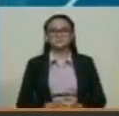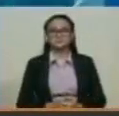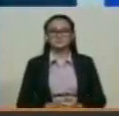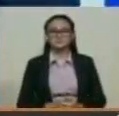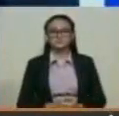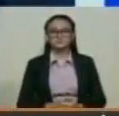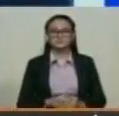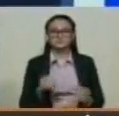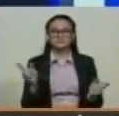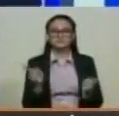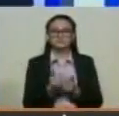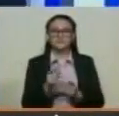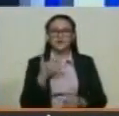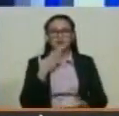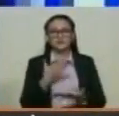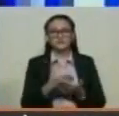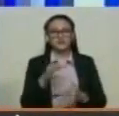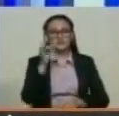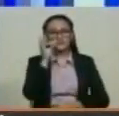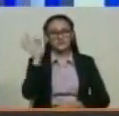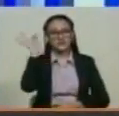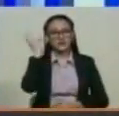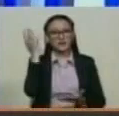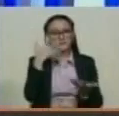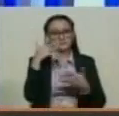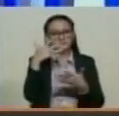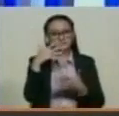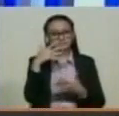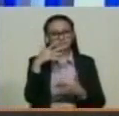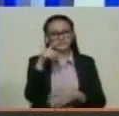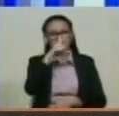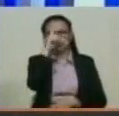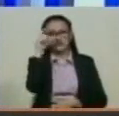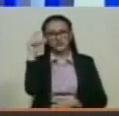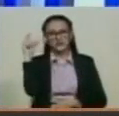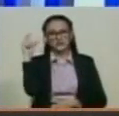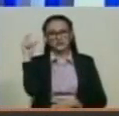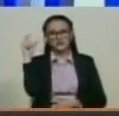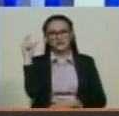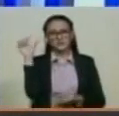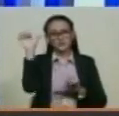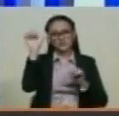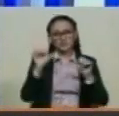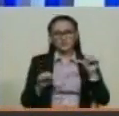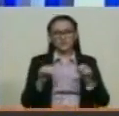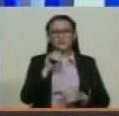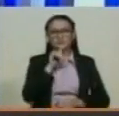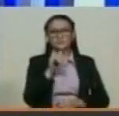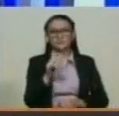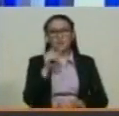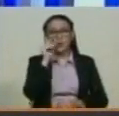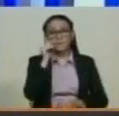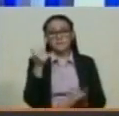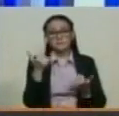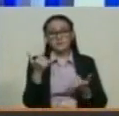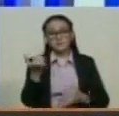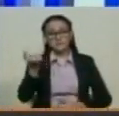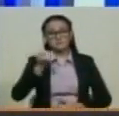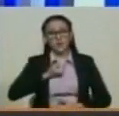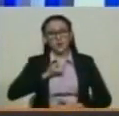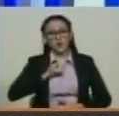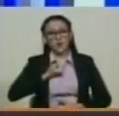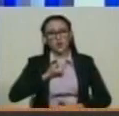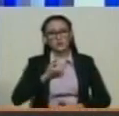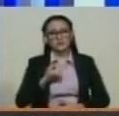Bueno, muchísimas gracias al fiscal general de la República, Tareq William Saad, quien en esta hora nos daba esta información del suicidio de una